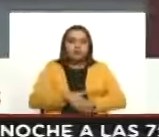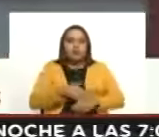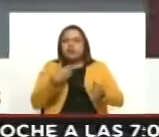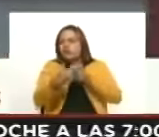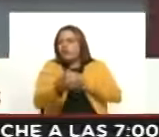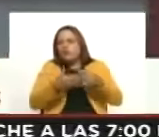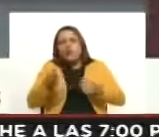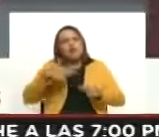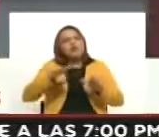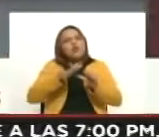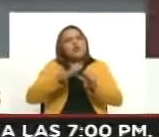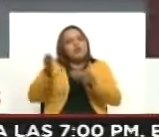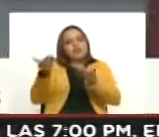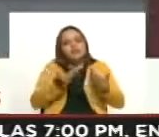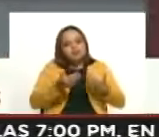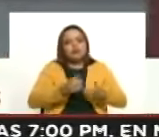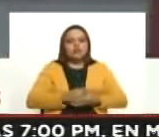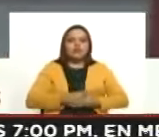Venga de donde venga.